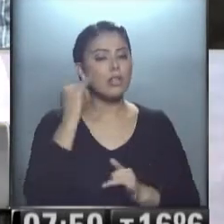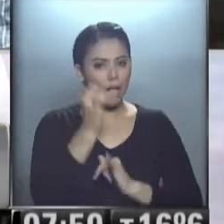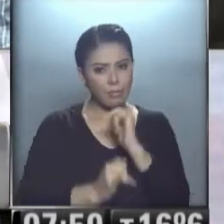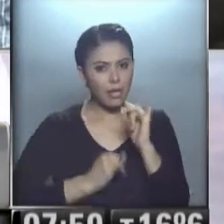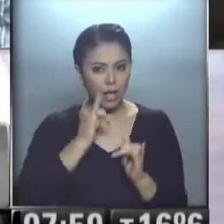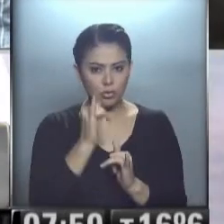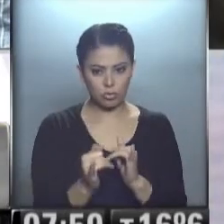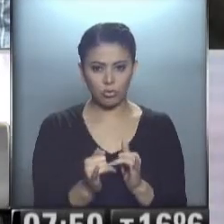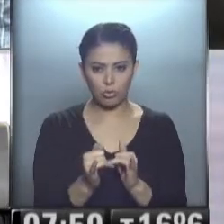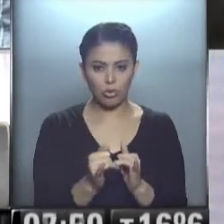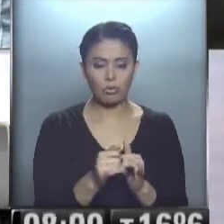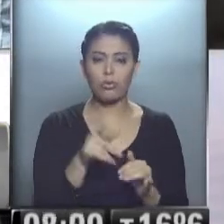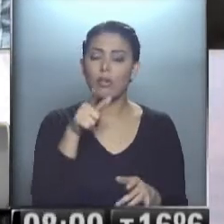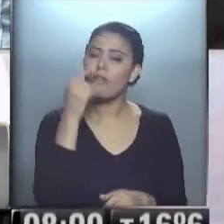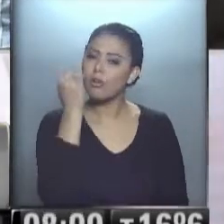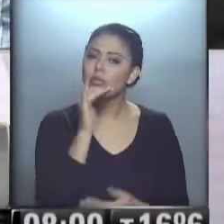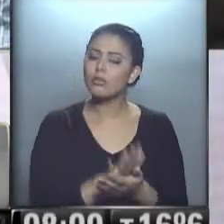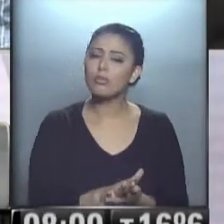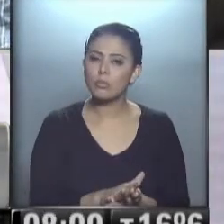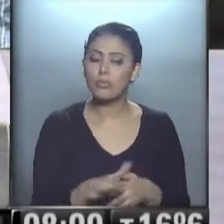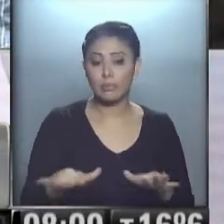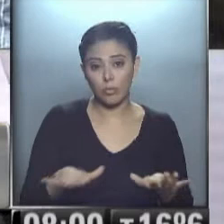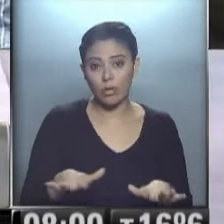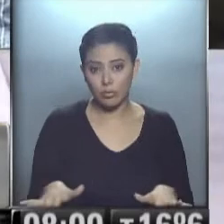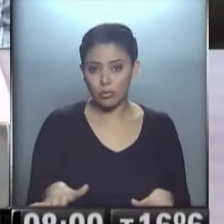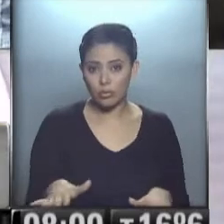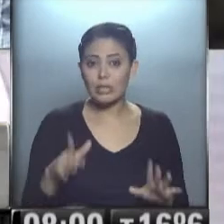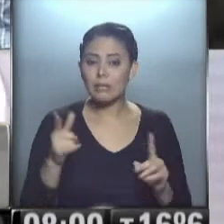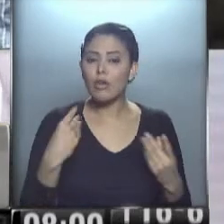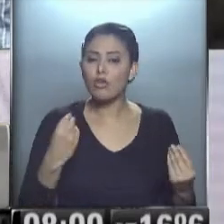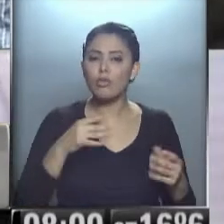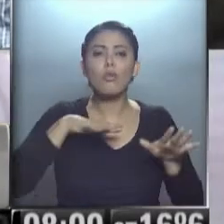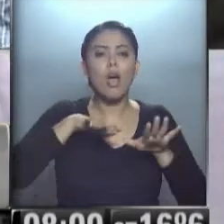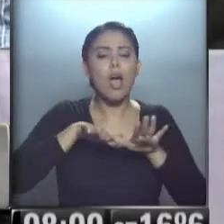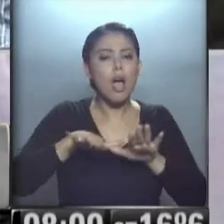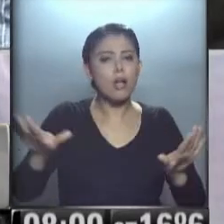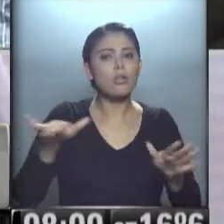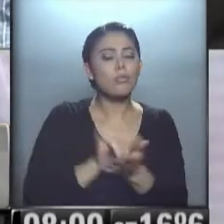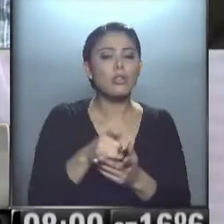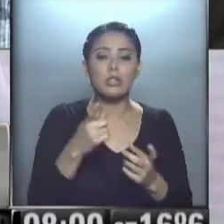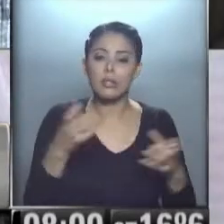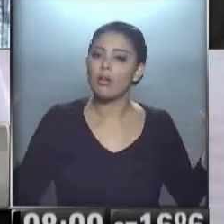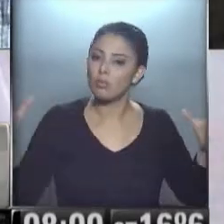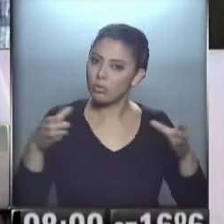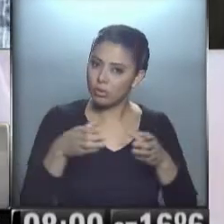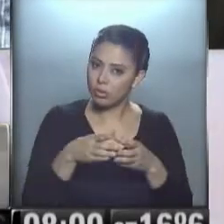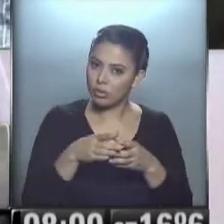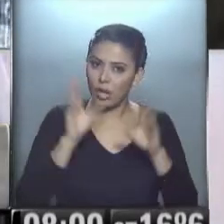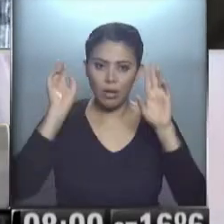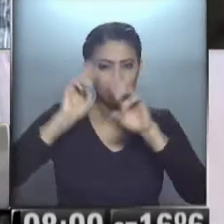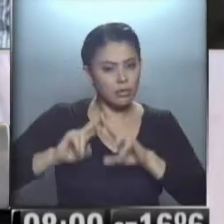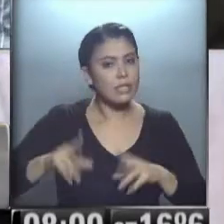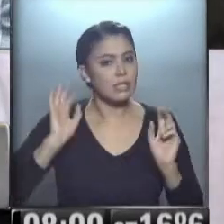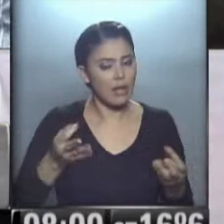pormenorizadas no estás dando acerca de lo que sucedió y del funcionamiento de aeropuerto va a tener que actuar una junta para determinar fehacientemente